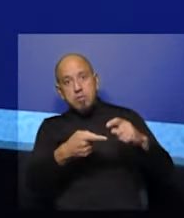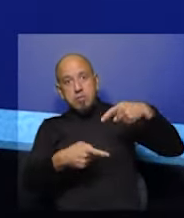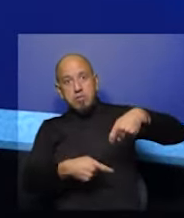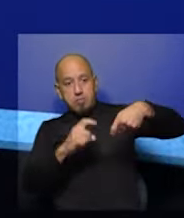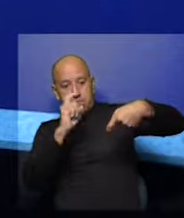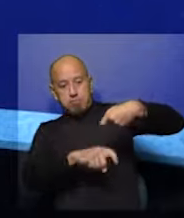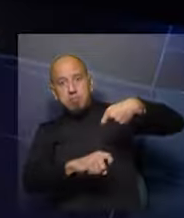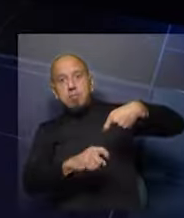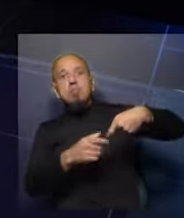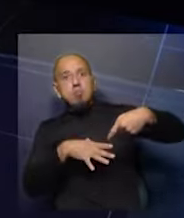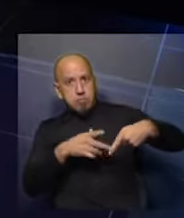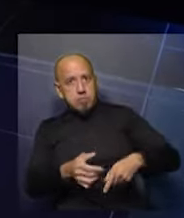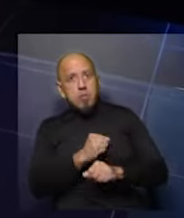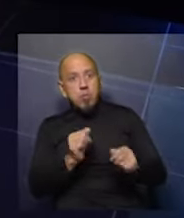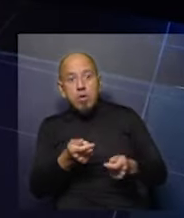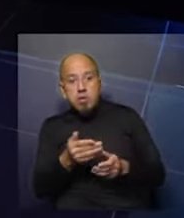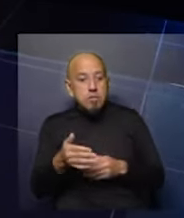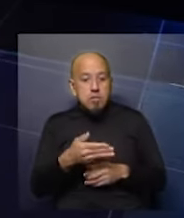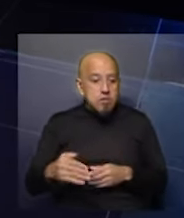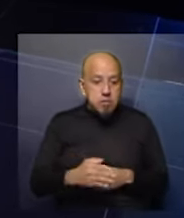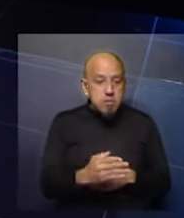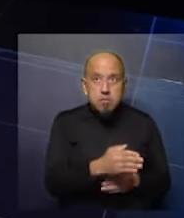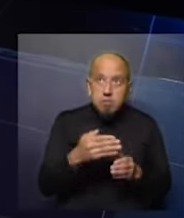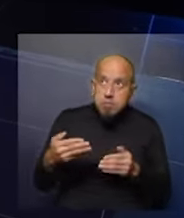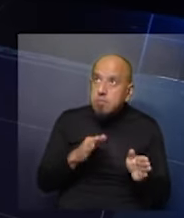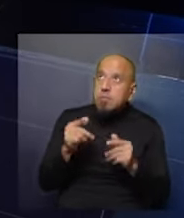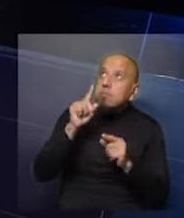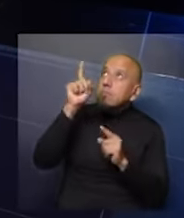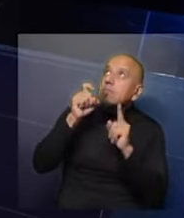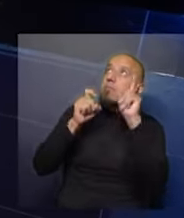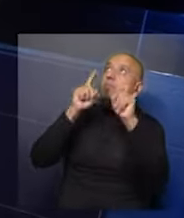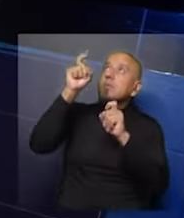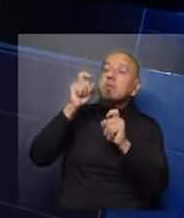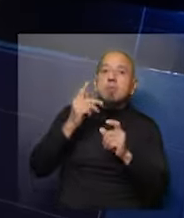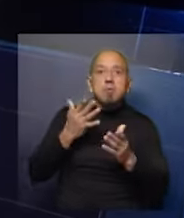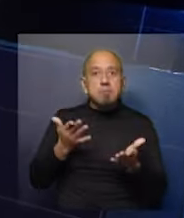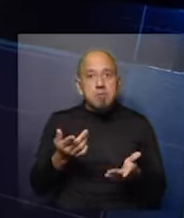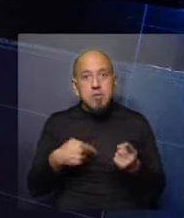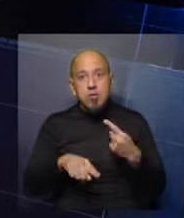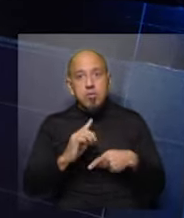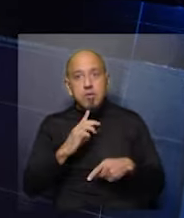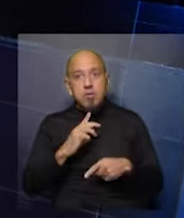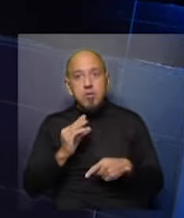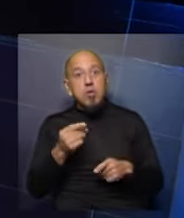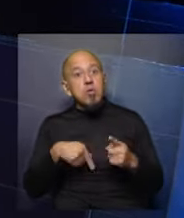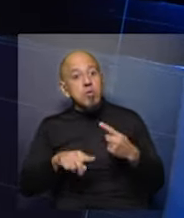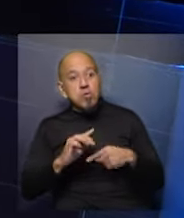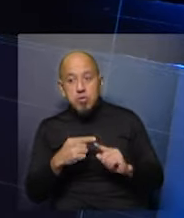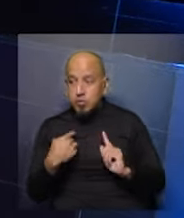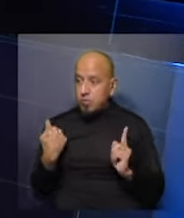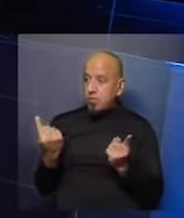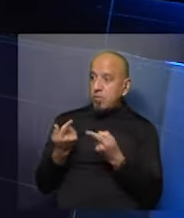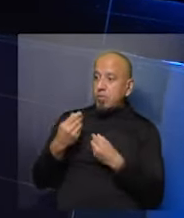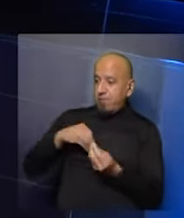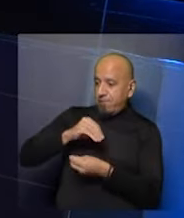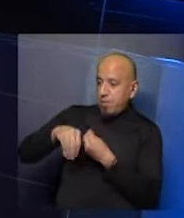apetitosa que sea capaz de seducir a los peces que abundan en el estanque y dándole a todos y todas las integrantes